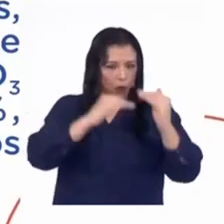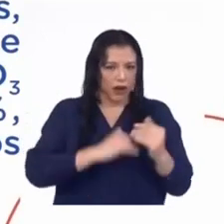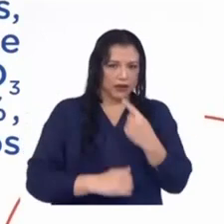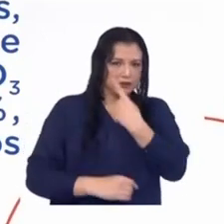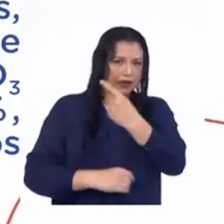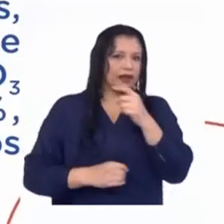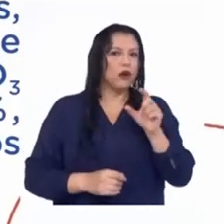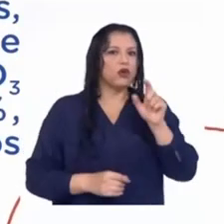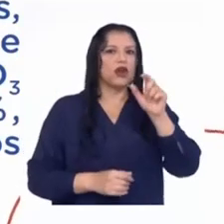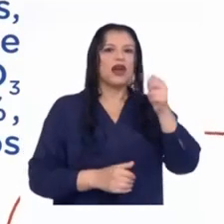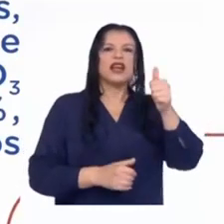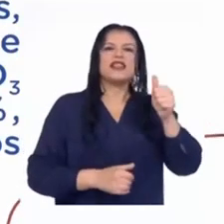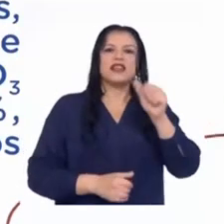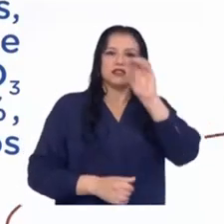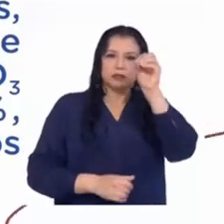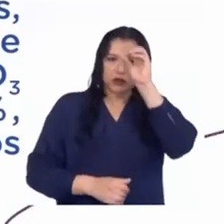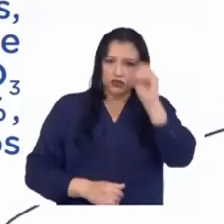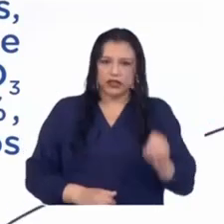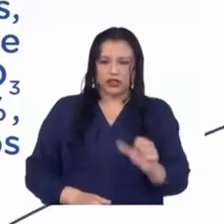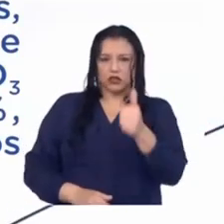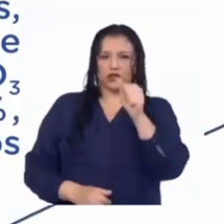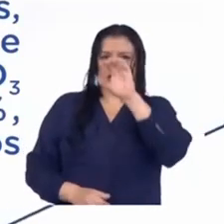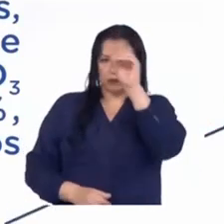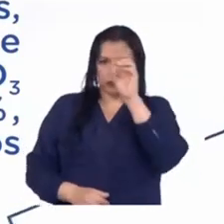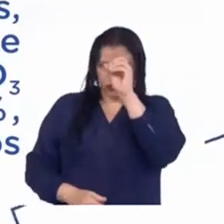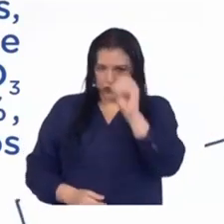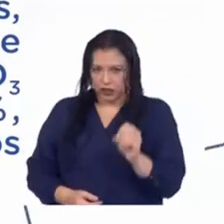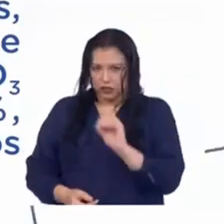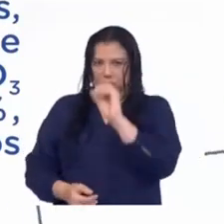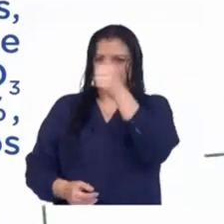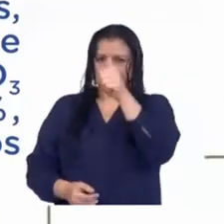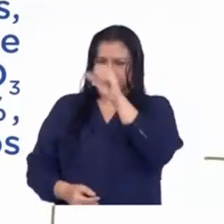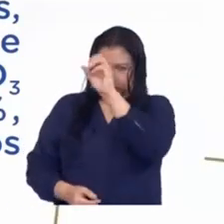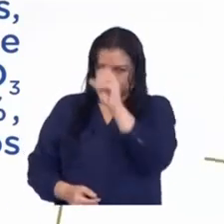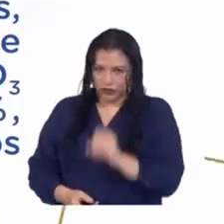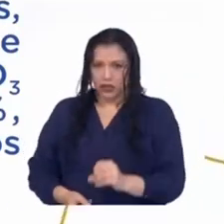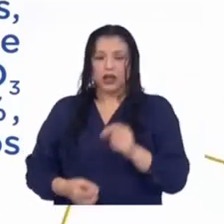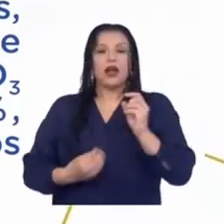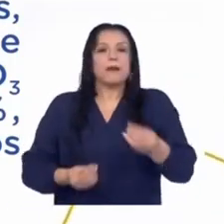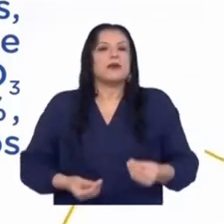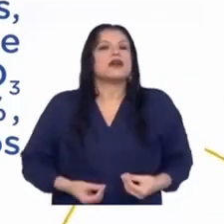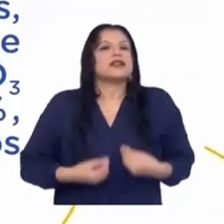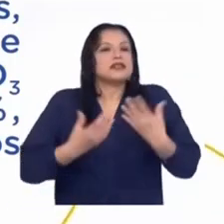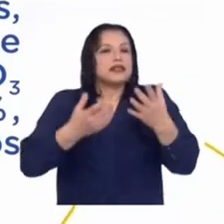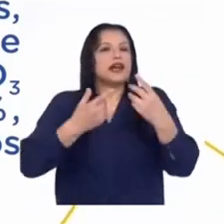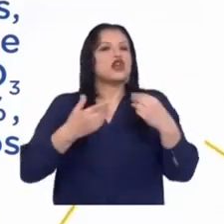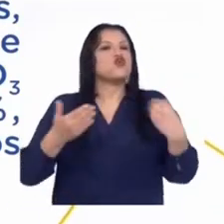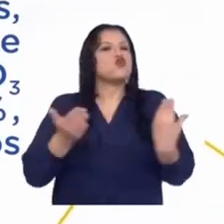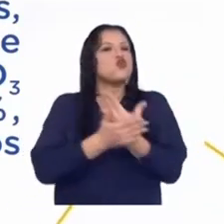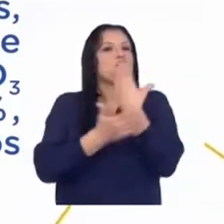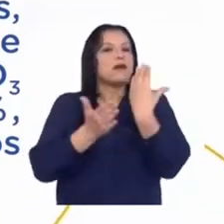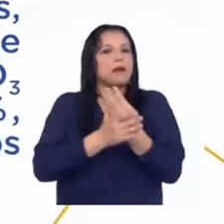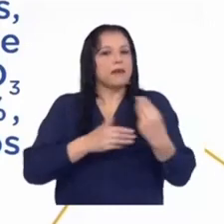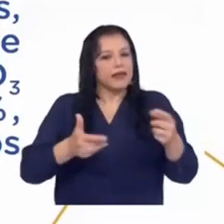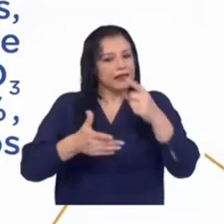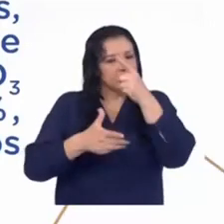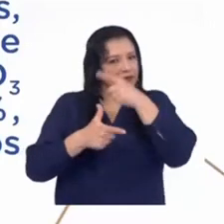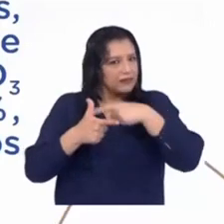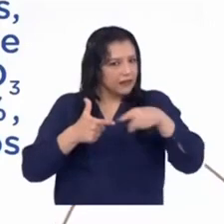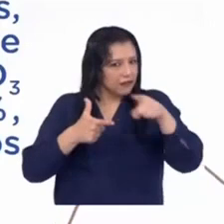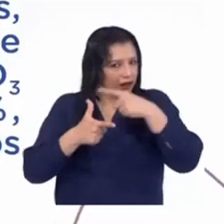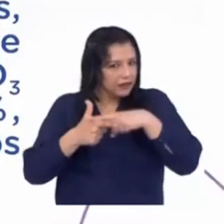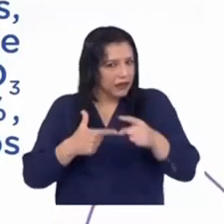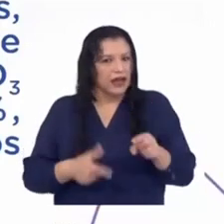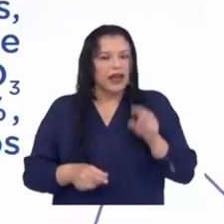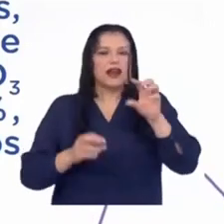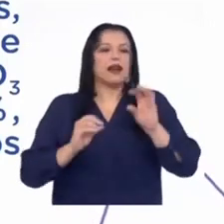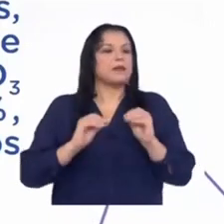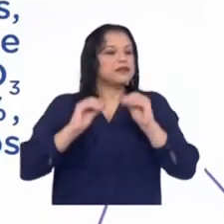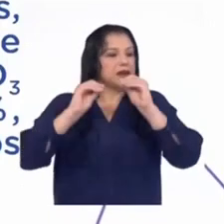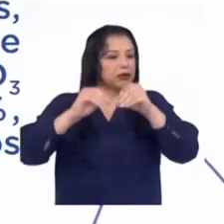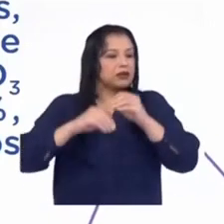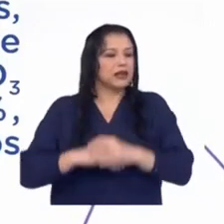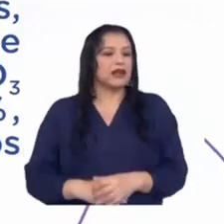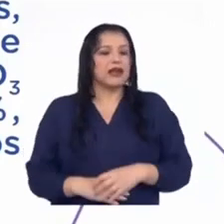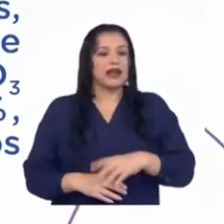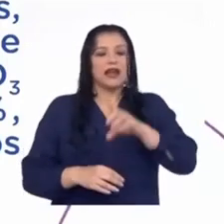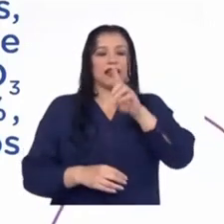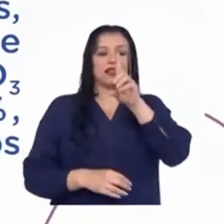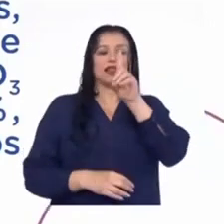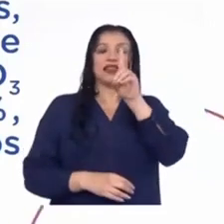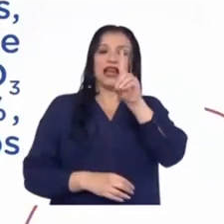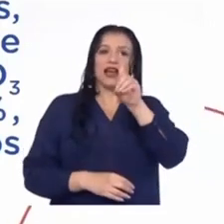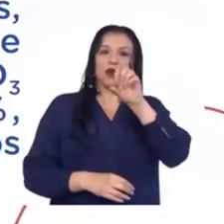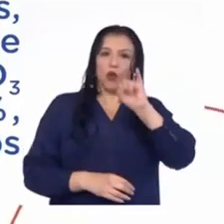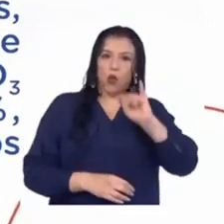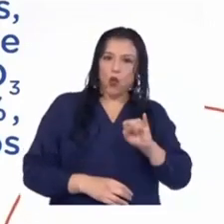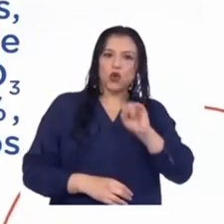el 10% de las observaciones, por lo que se establece 9 criterios de división a las que denominaré decil